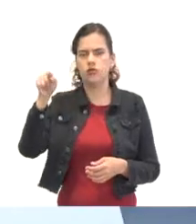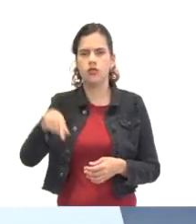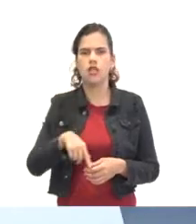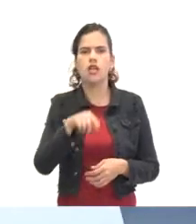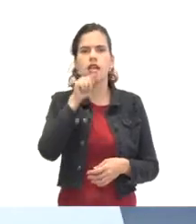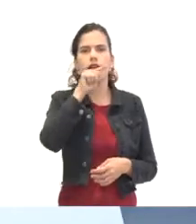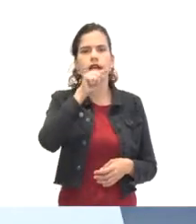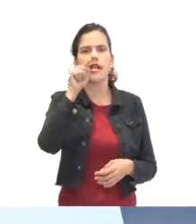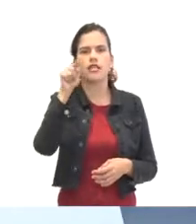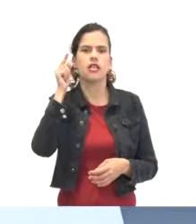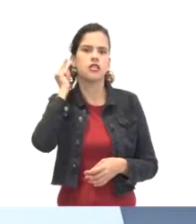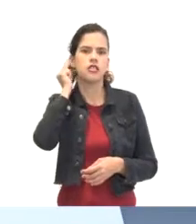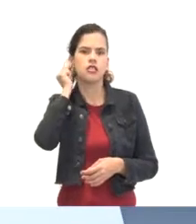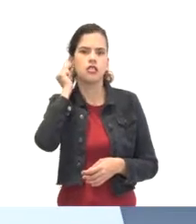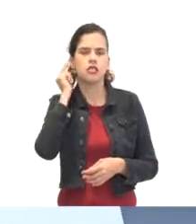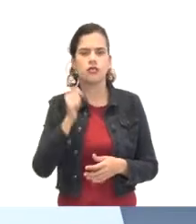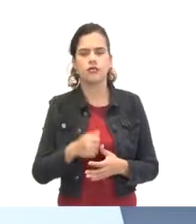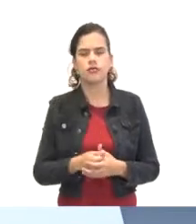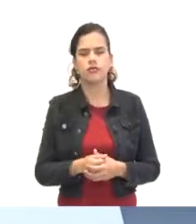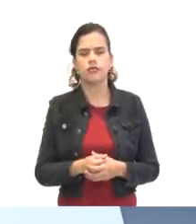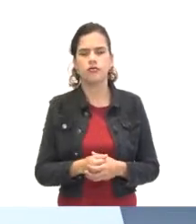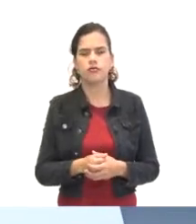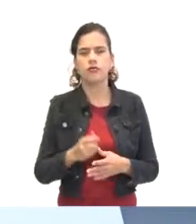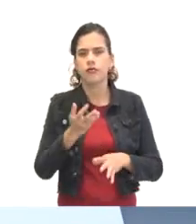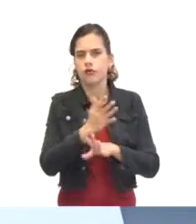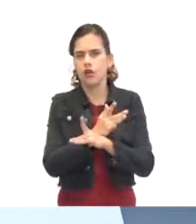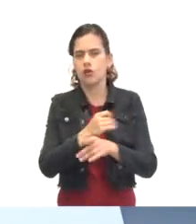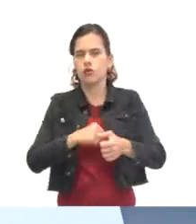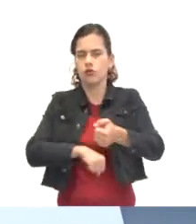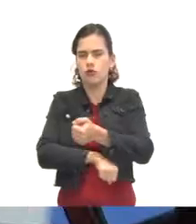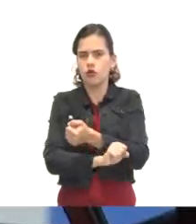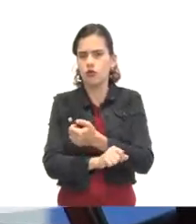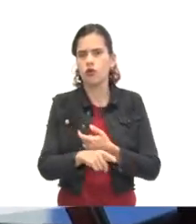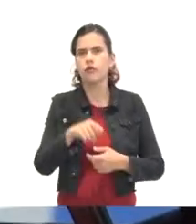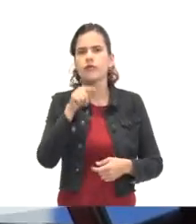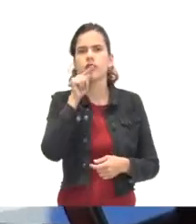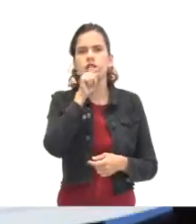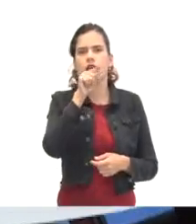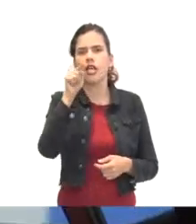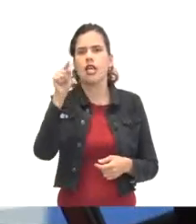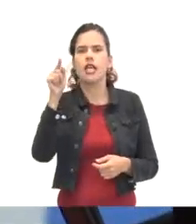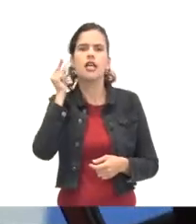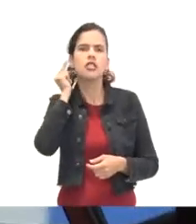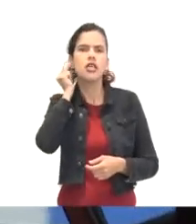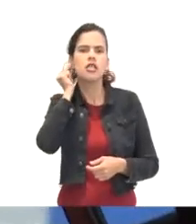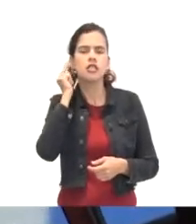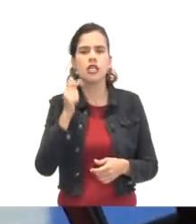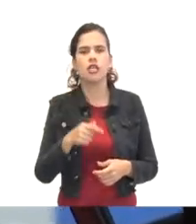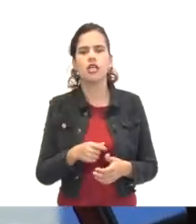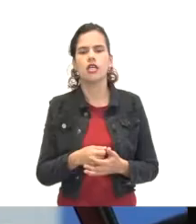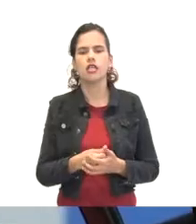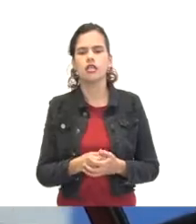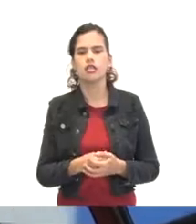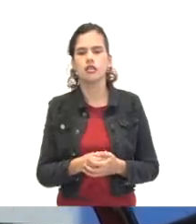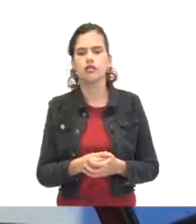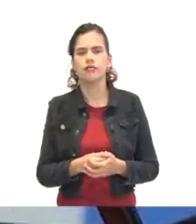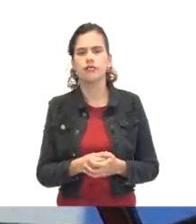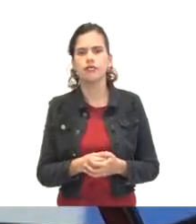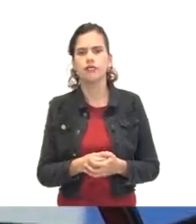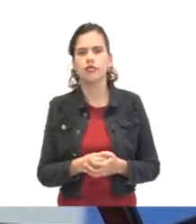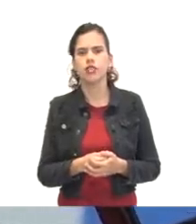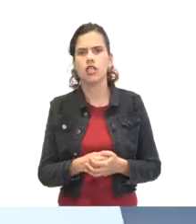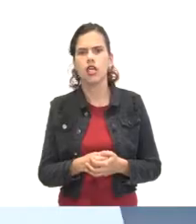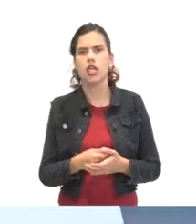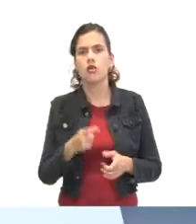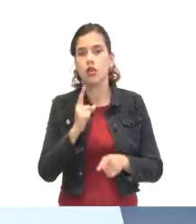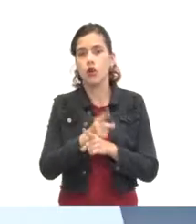son varios muchachos, ellos están jugando fútbol y ellas están participando en un